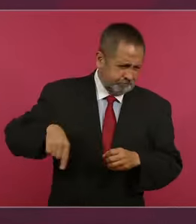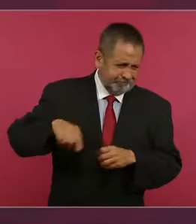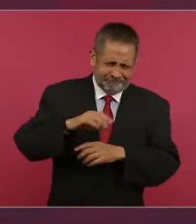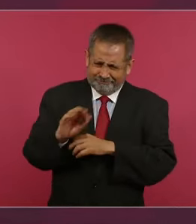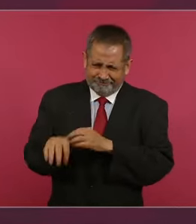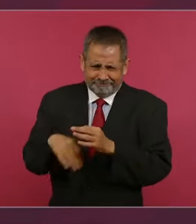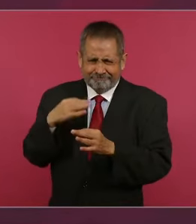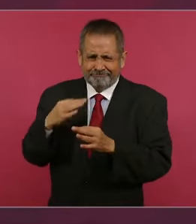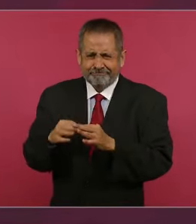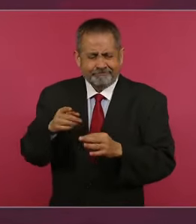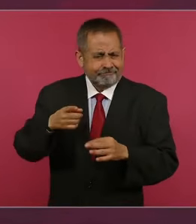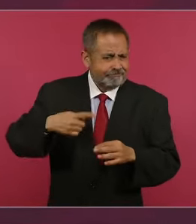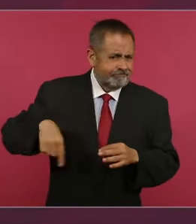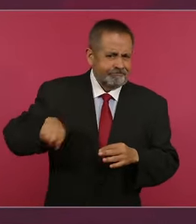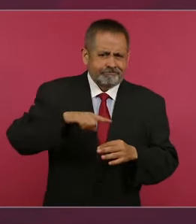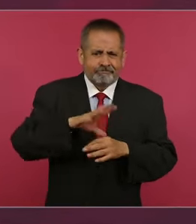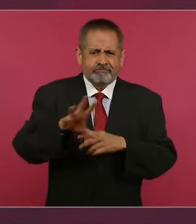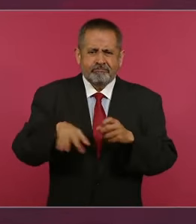de